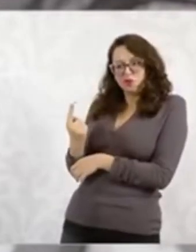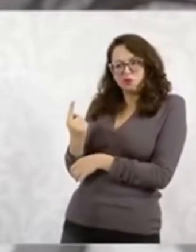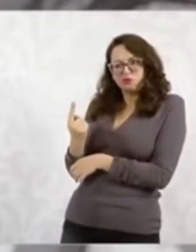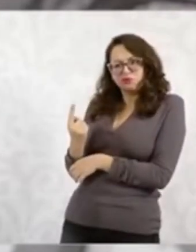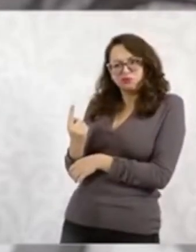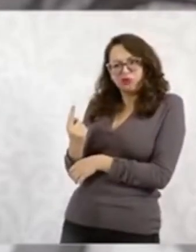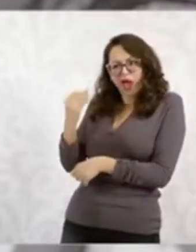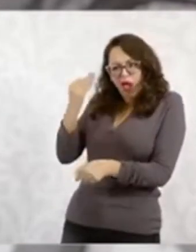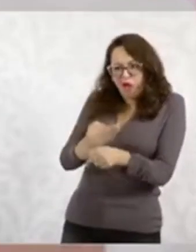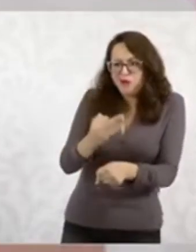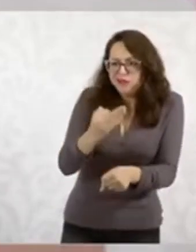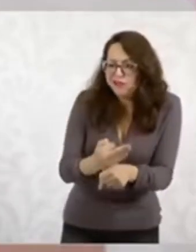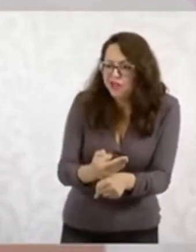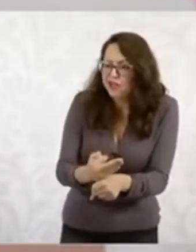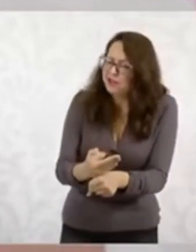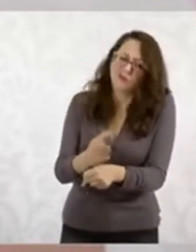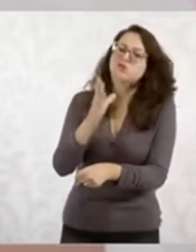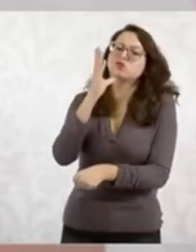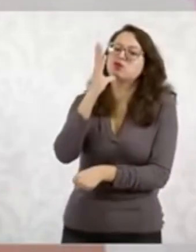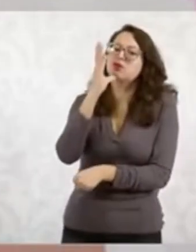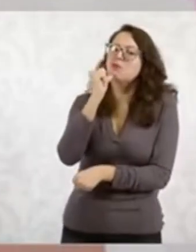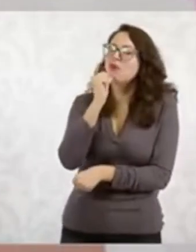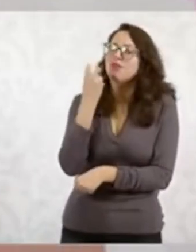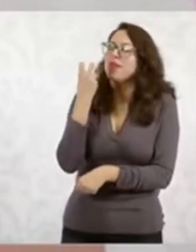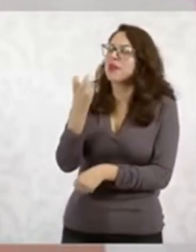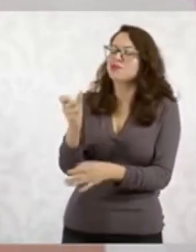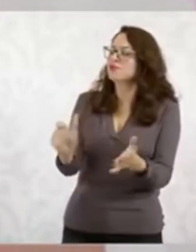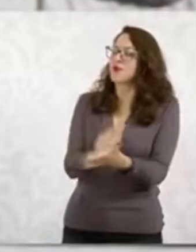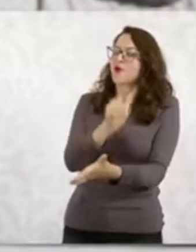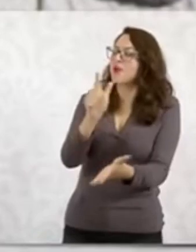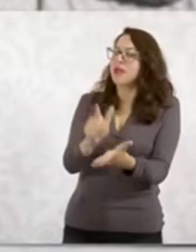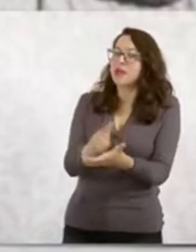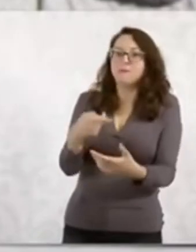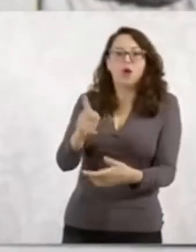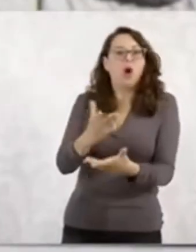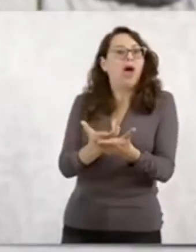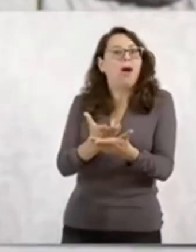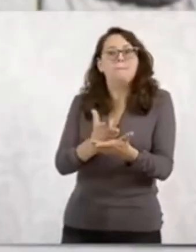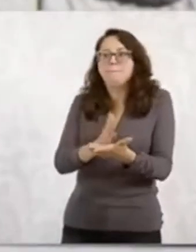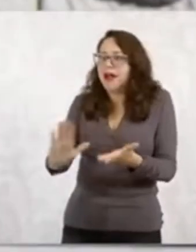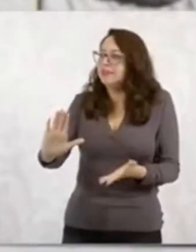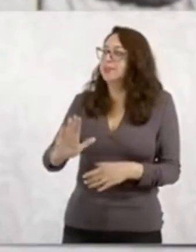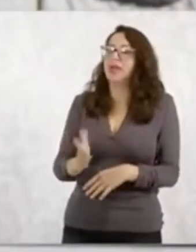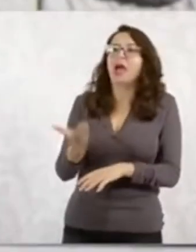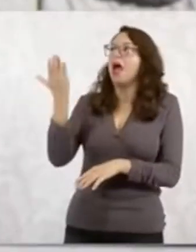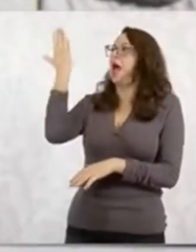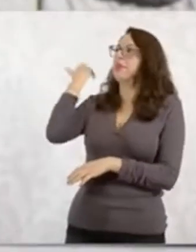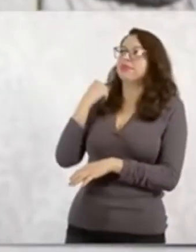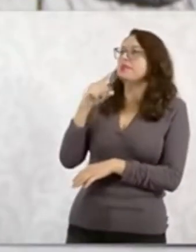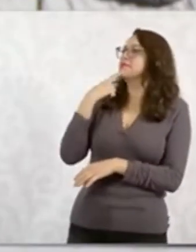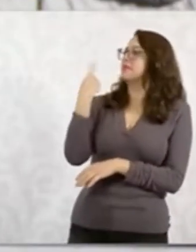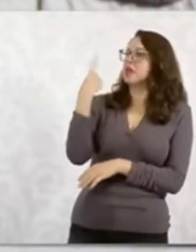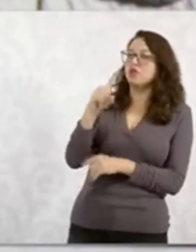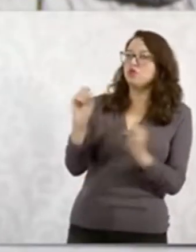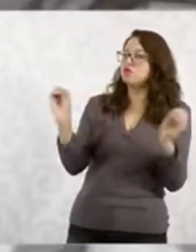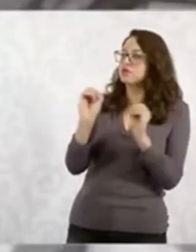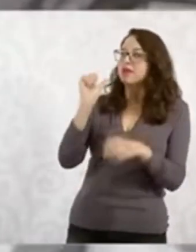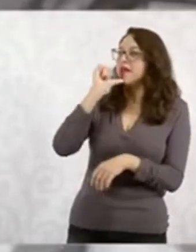que pasó en el 21 si no es conforme a la denuncia de alguna persona? Entonces, 5 años